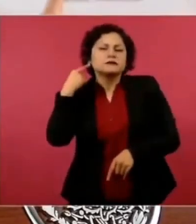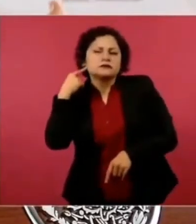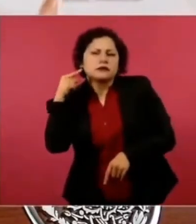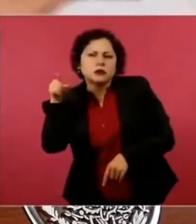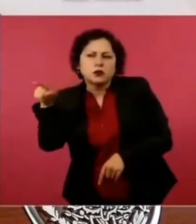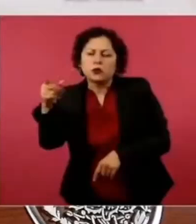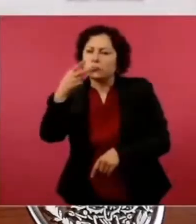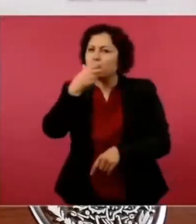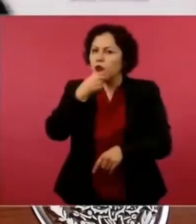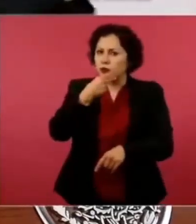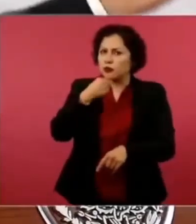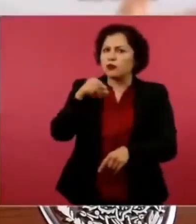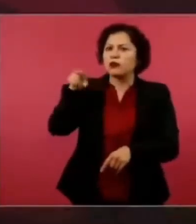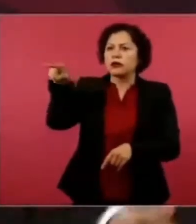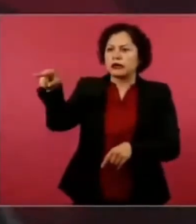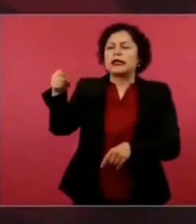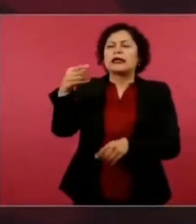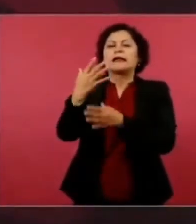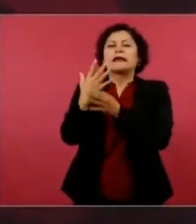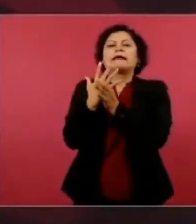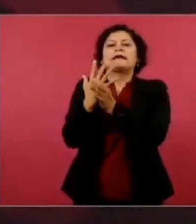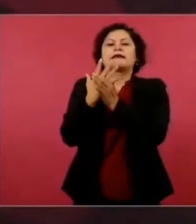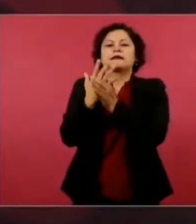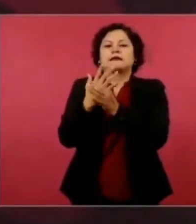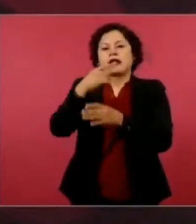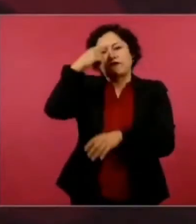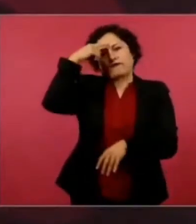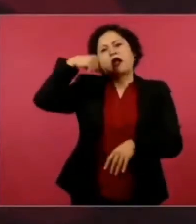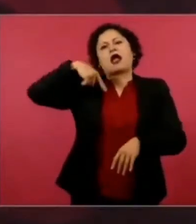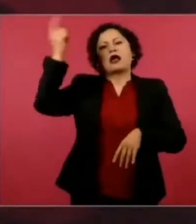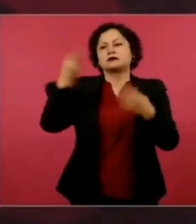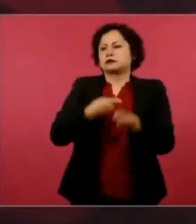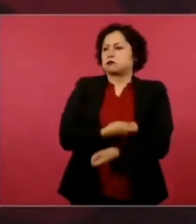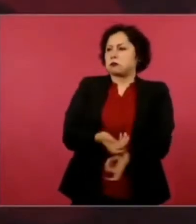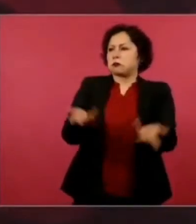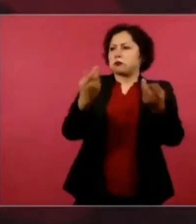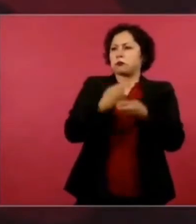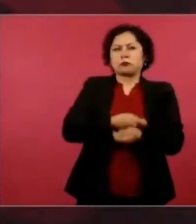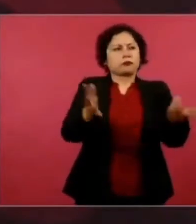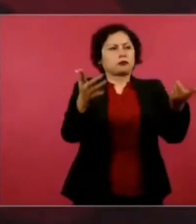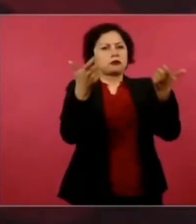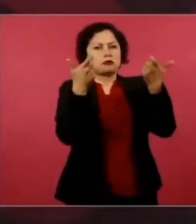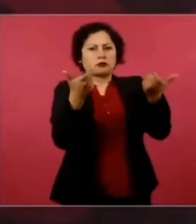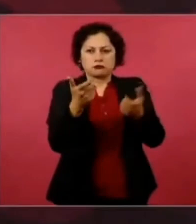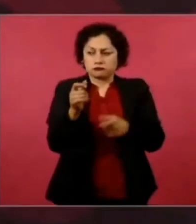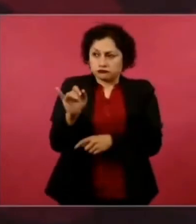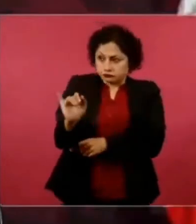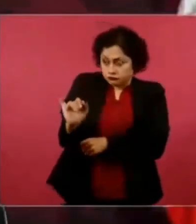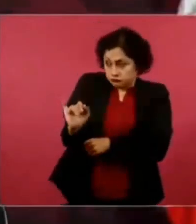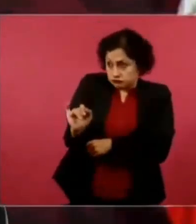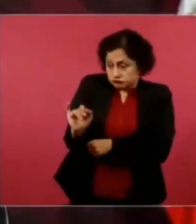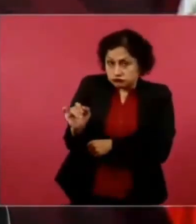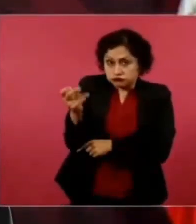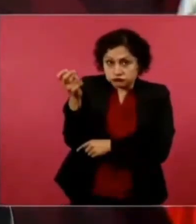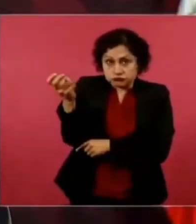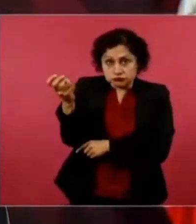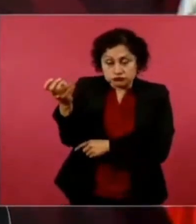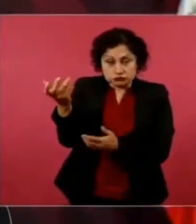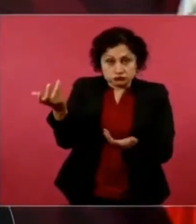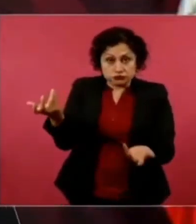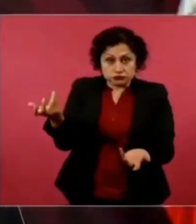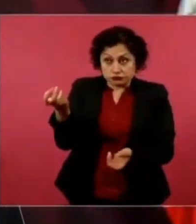es muy fácil, reparte dinero. Sí, es eso,